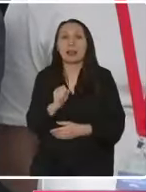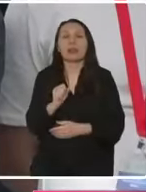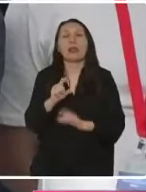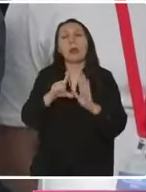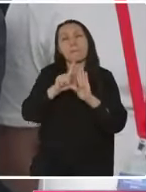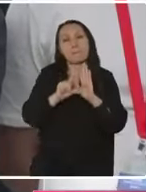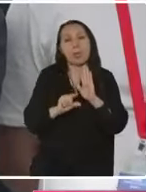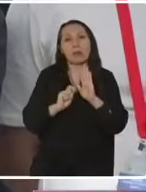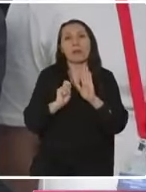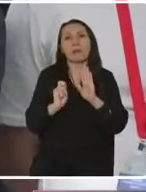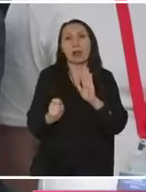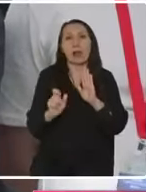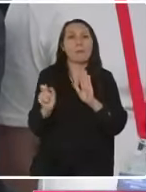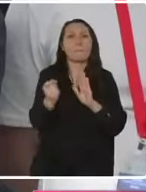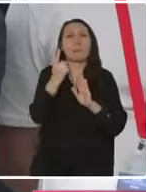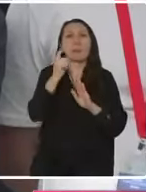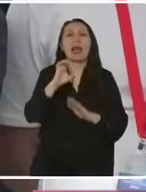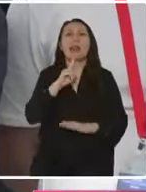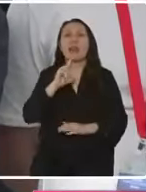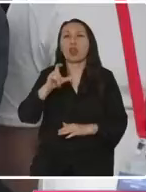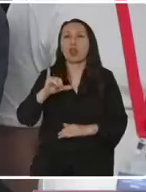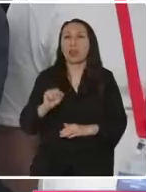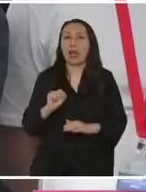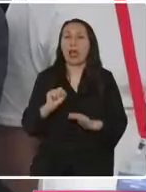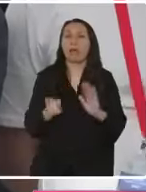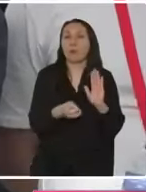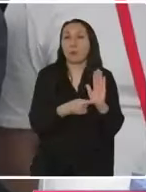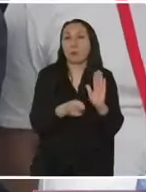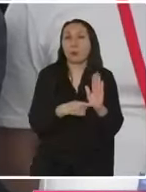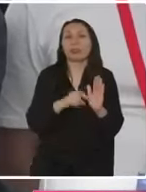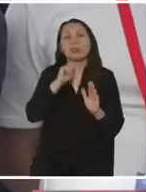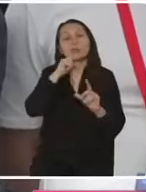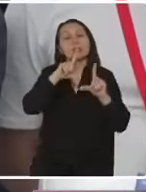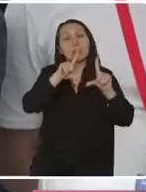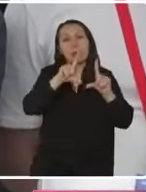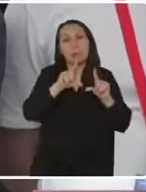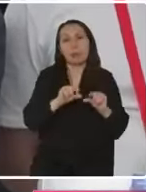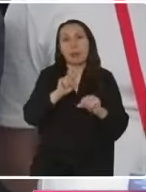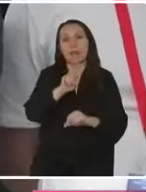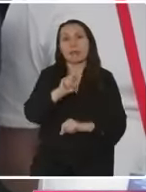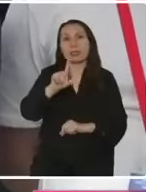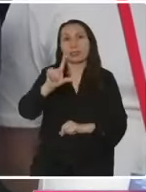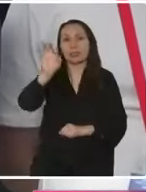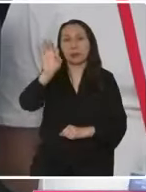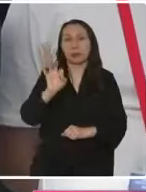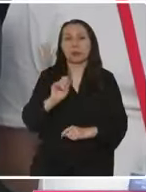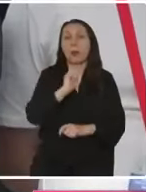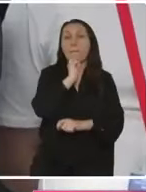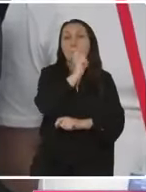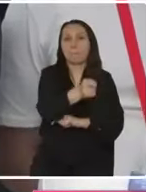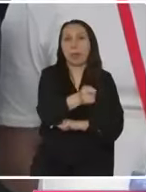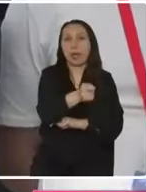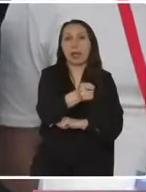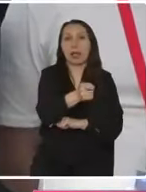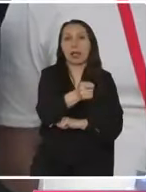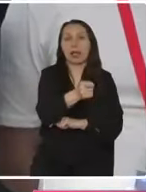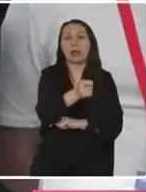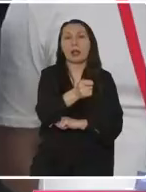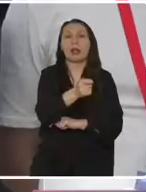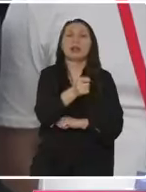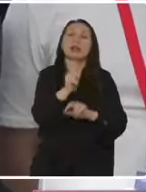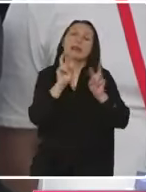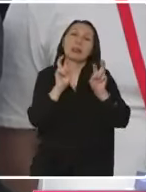base del impuesto de primera categoría, lo cual significa que reduce en un 27% el pago,